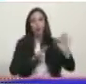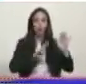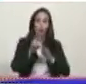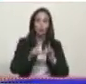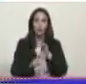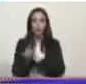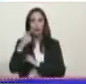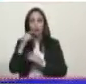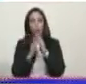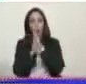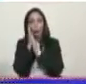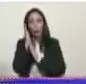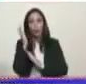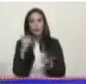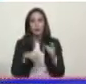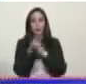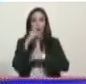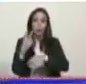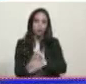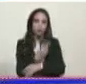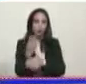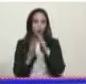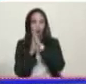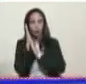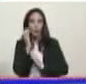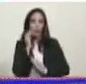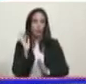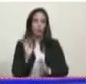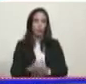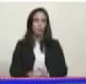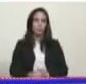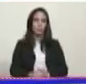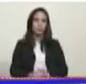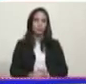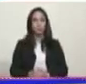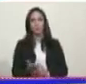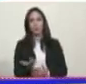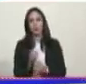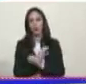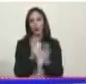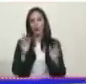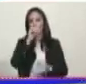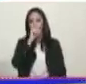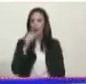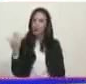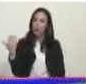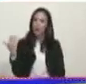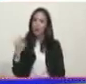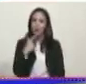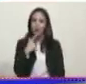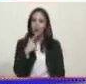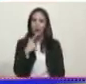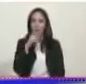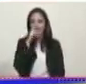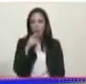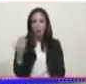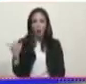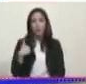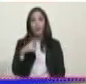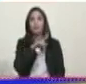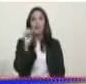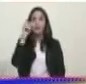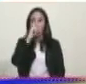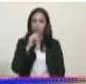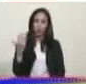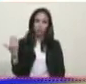2 horas. Claro, tenía, ¿cuántos años yo tenía? 30